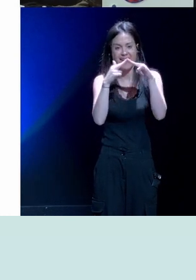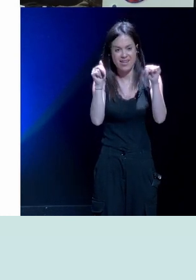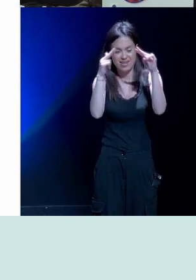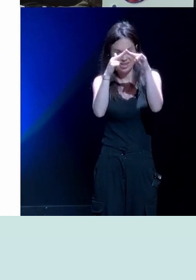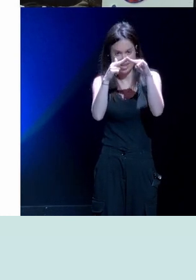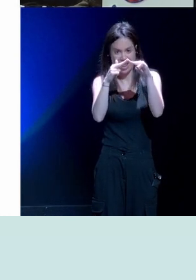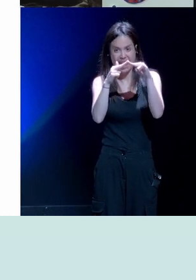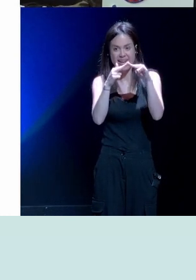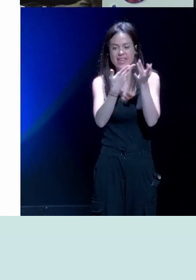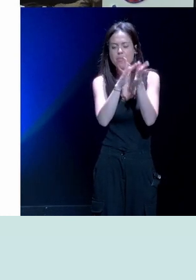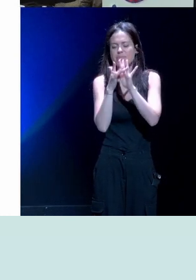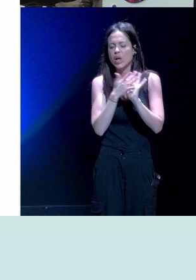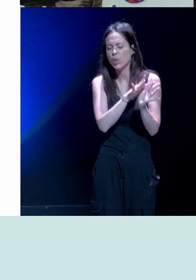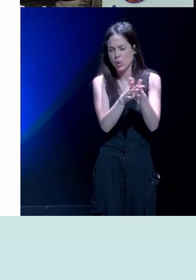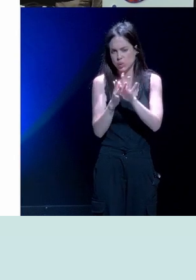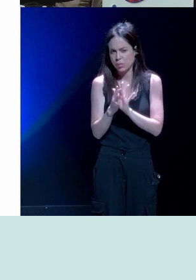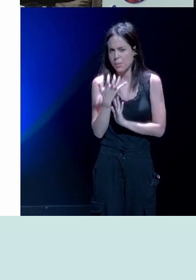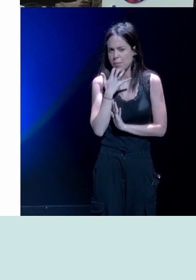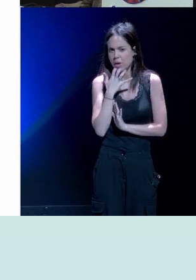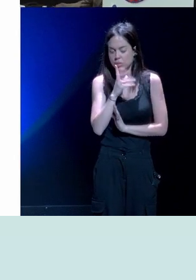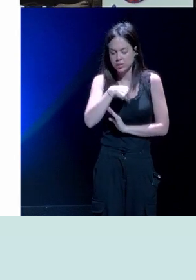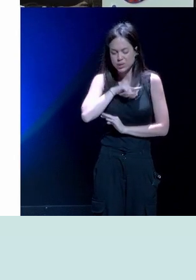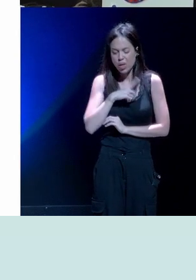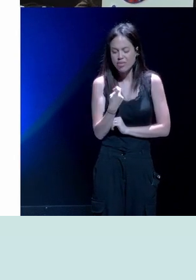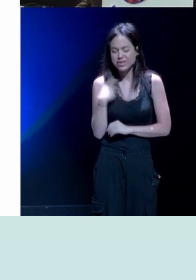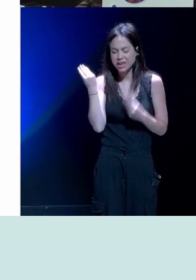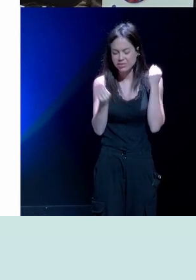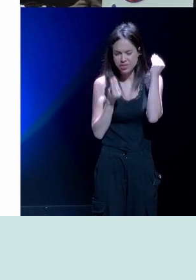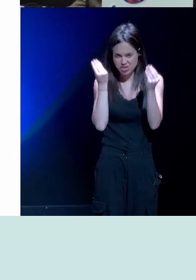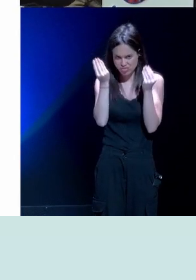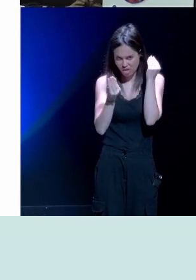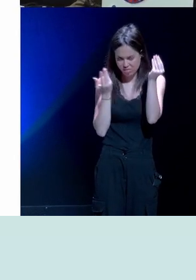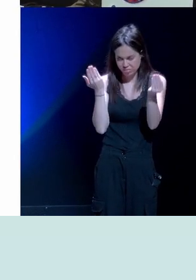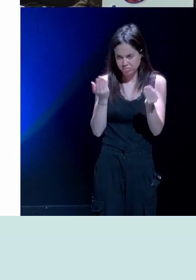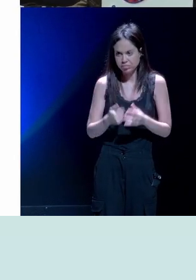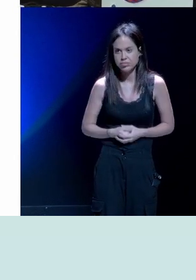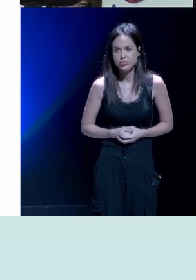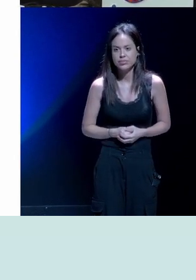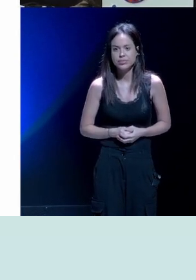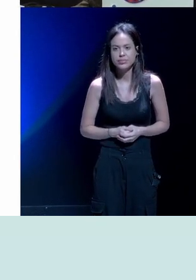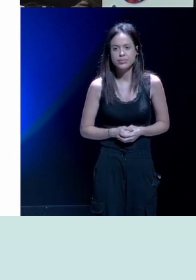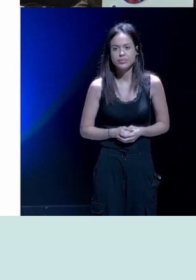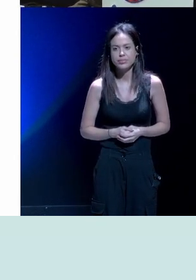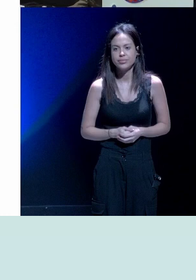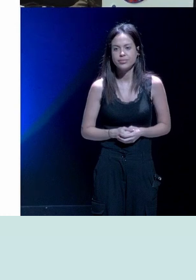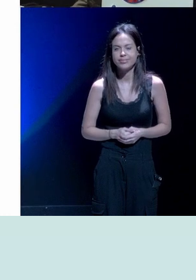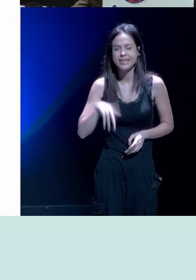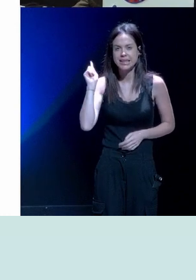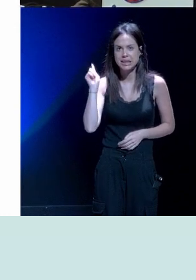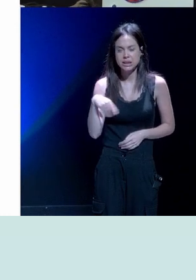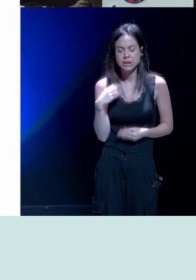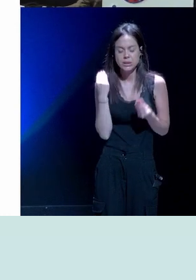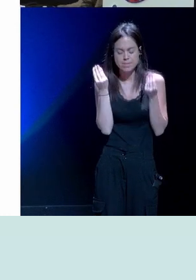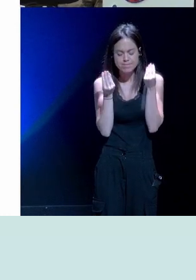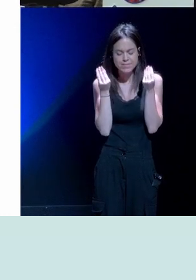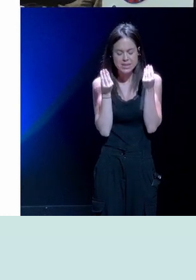diferentes tipos de vínculos. Yo creo que hay que reflexionar y hay que pensar un